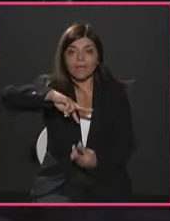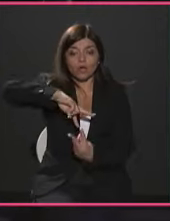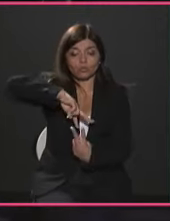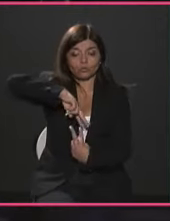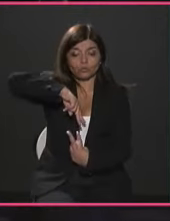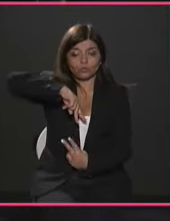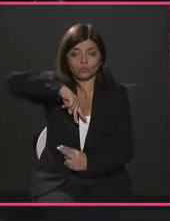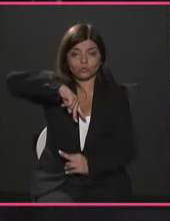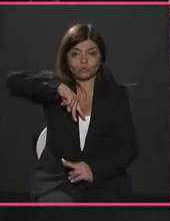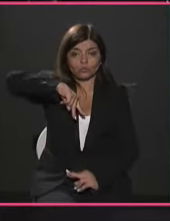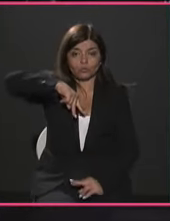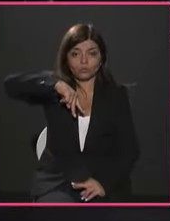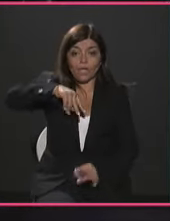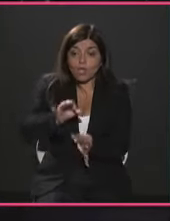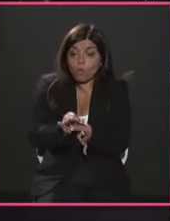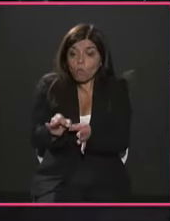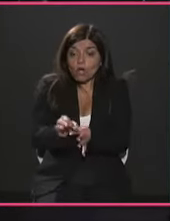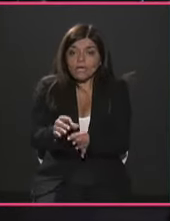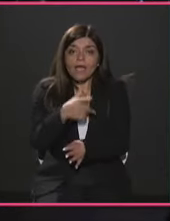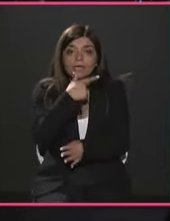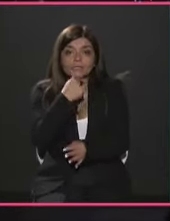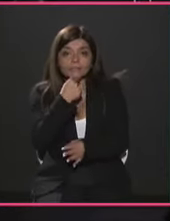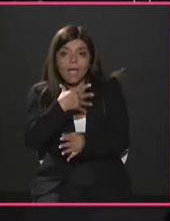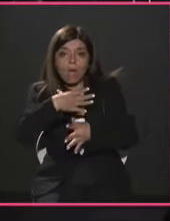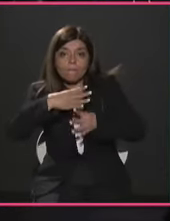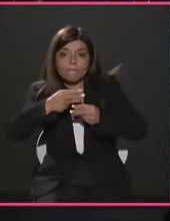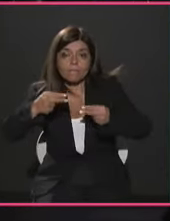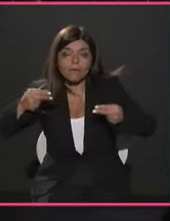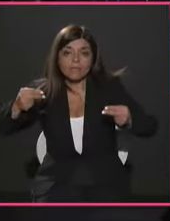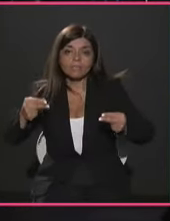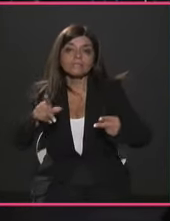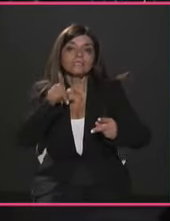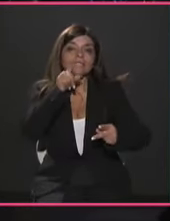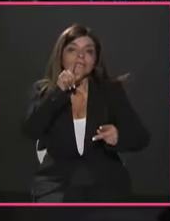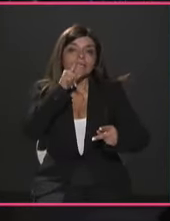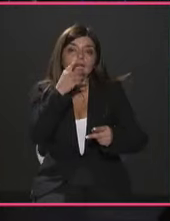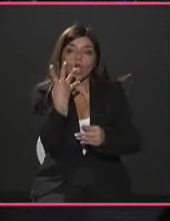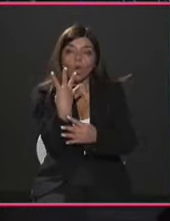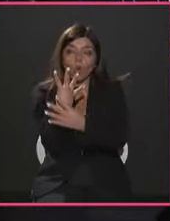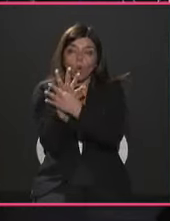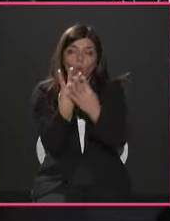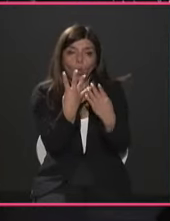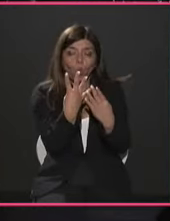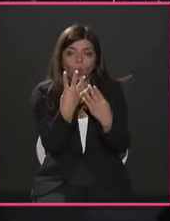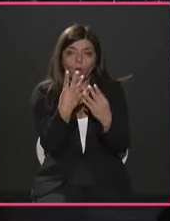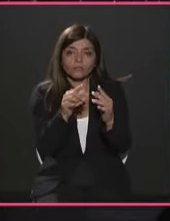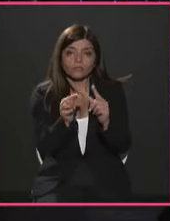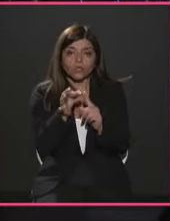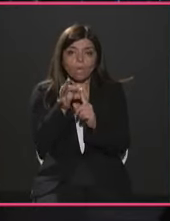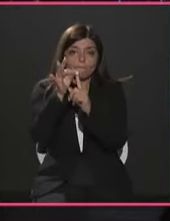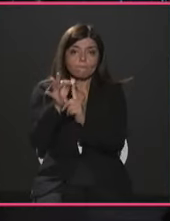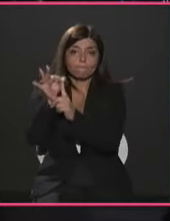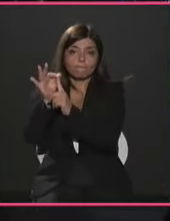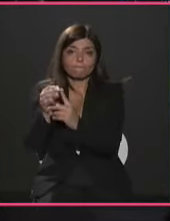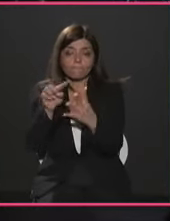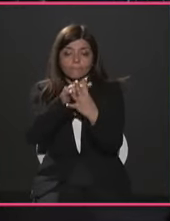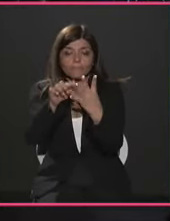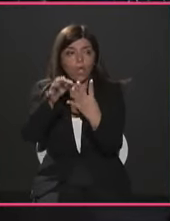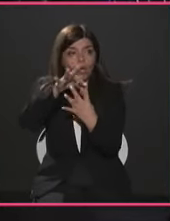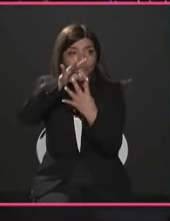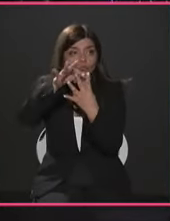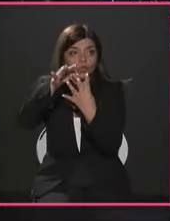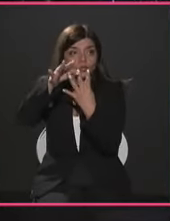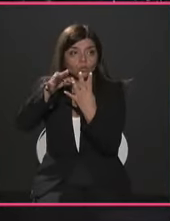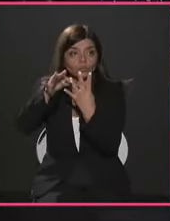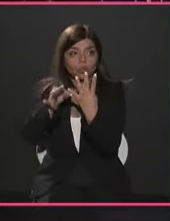molécula bastante simple que consiste contiene cuatro bloques principales como pueden ver aquí en